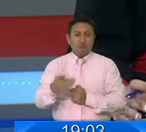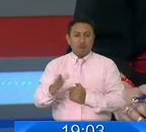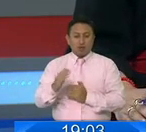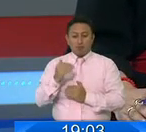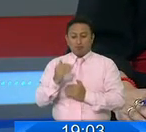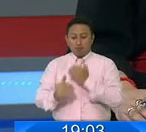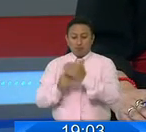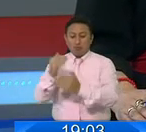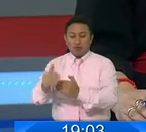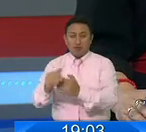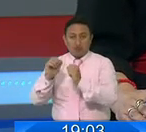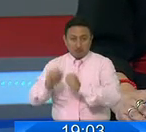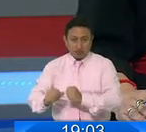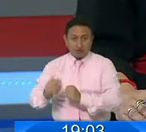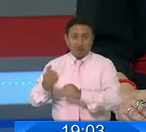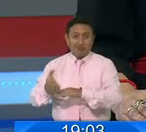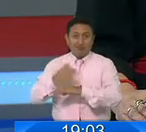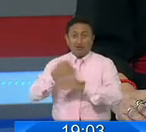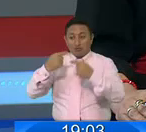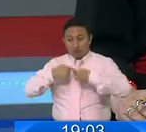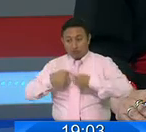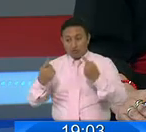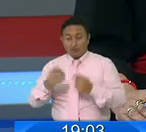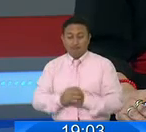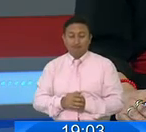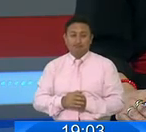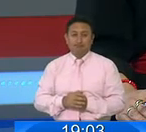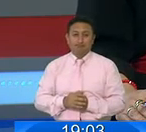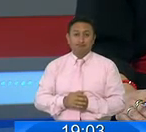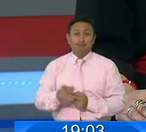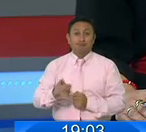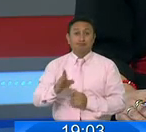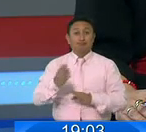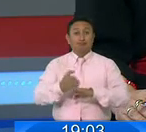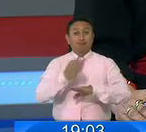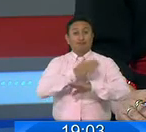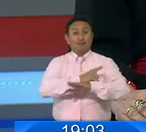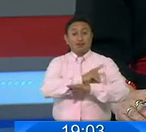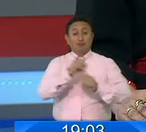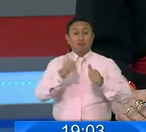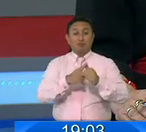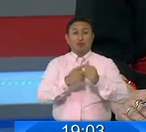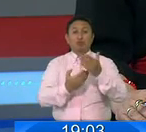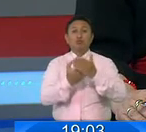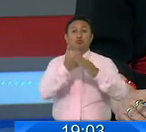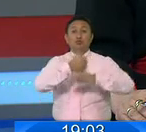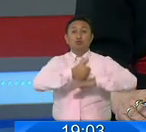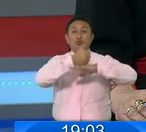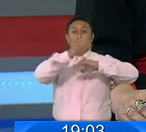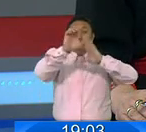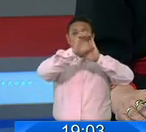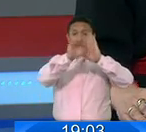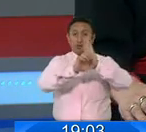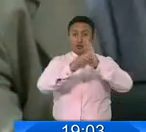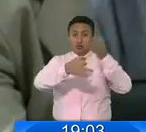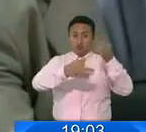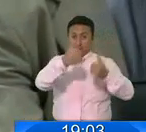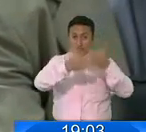a seguir para poder ser llevada a cabo sin problemas siempre y cuando se conforme una nueva corte constitucional